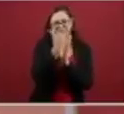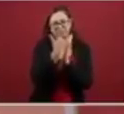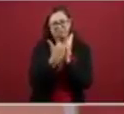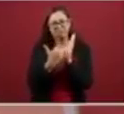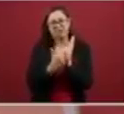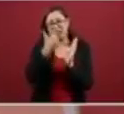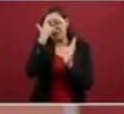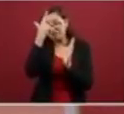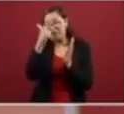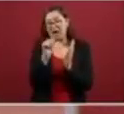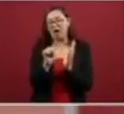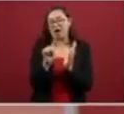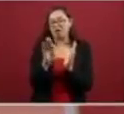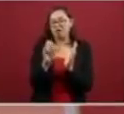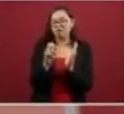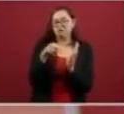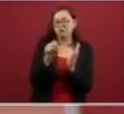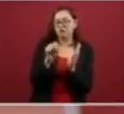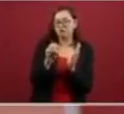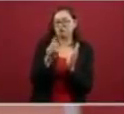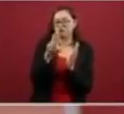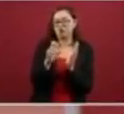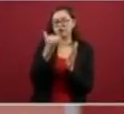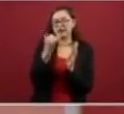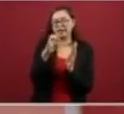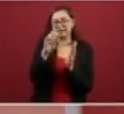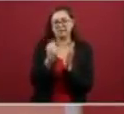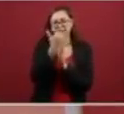Alfonso Reyes, porque creo